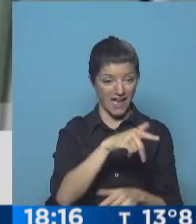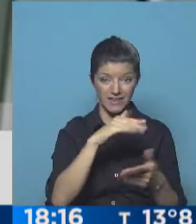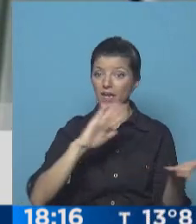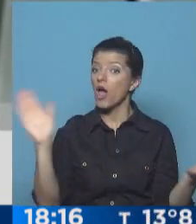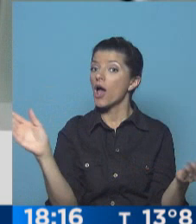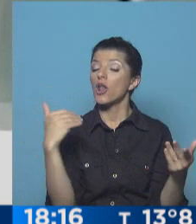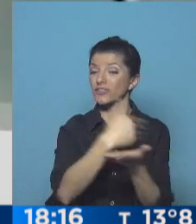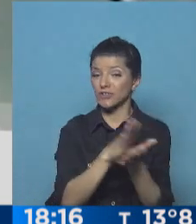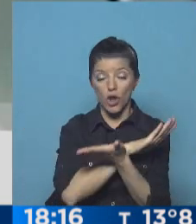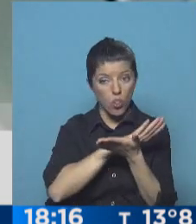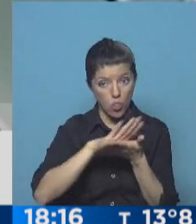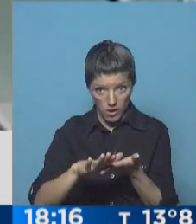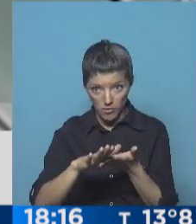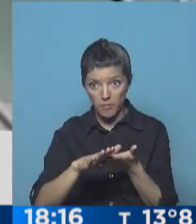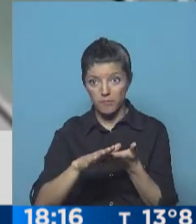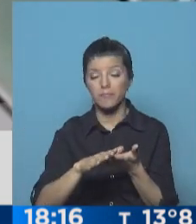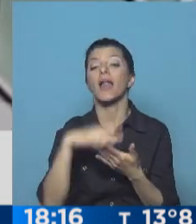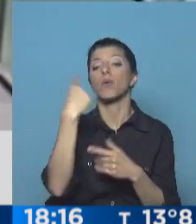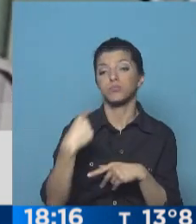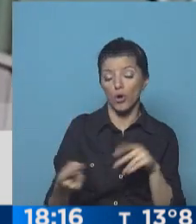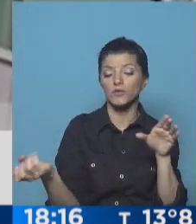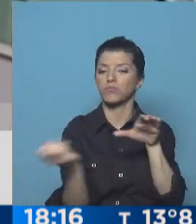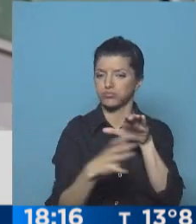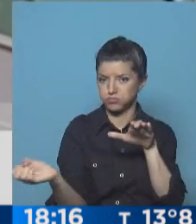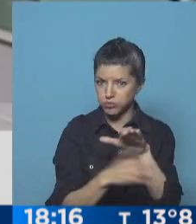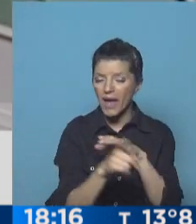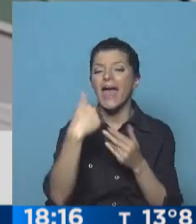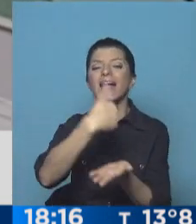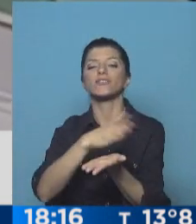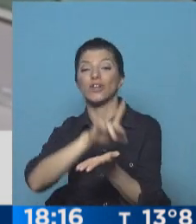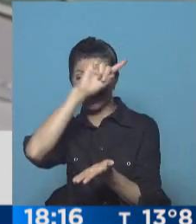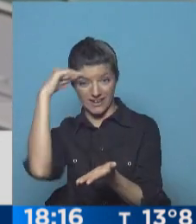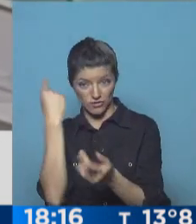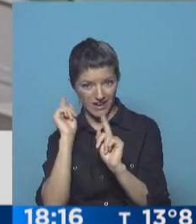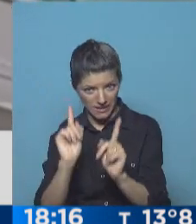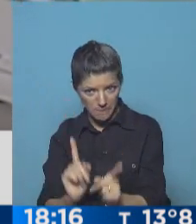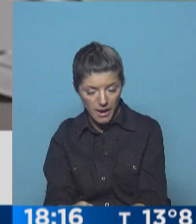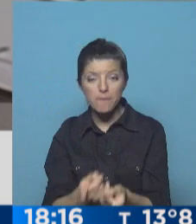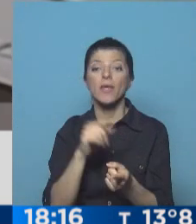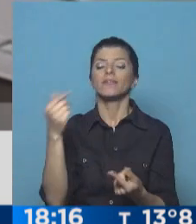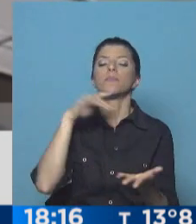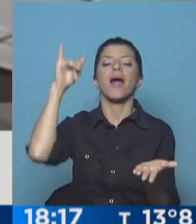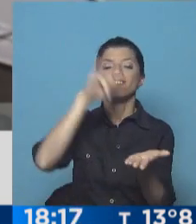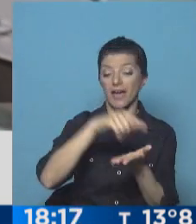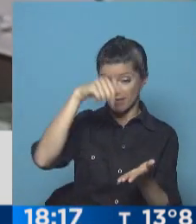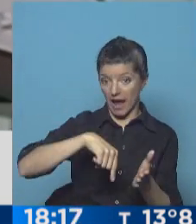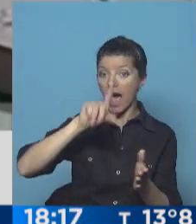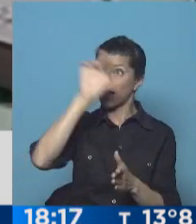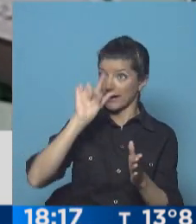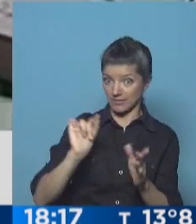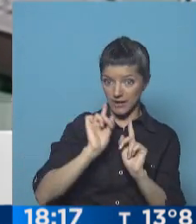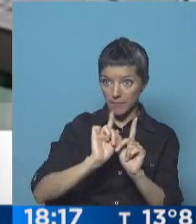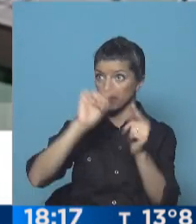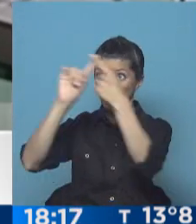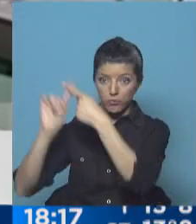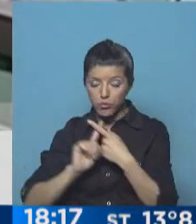nuevos sectores de preembarque, de cabotaje, el sector internacional también, el sector de arribos que tiene cintas nuevas para